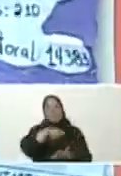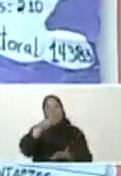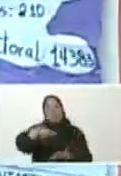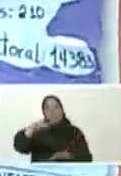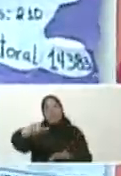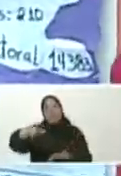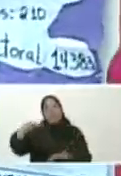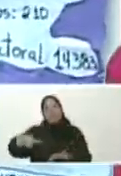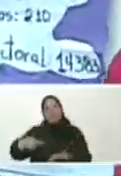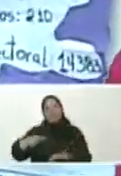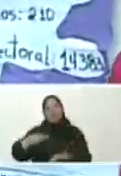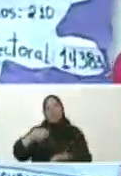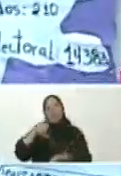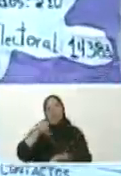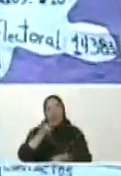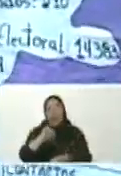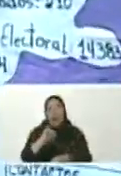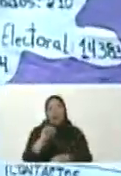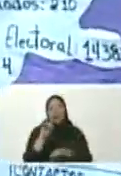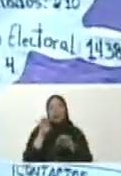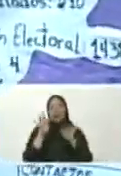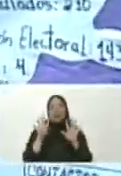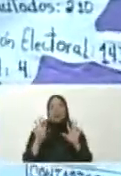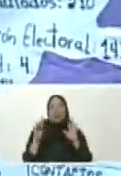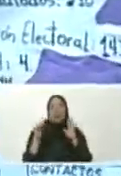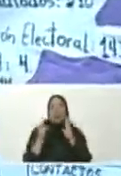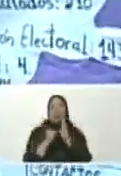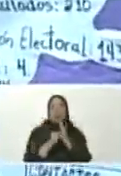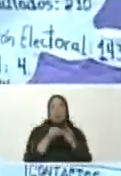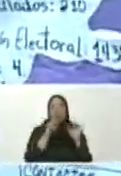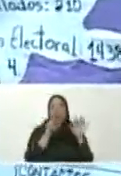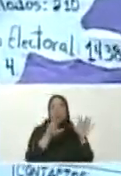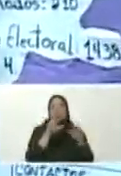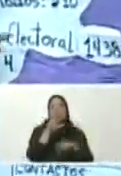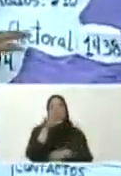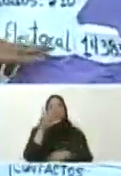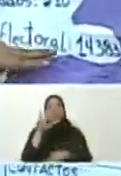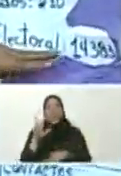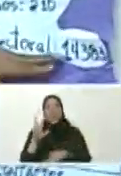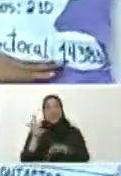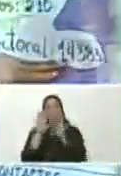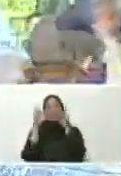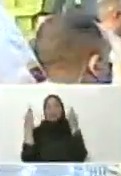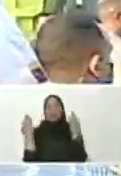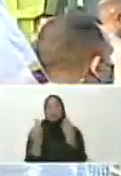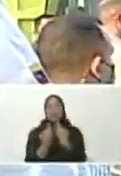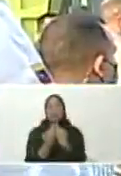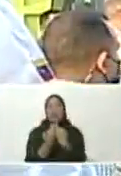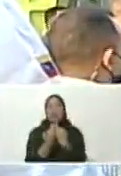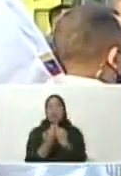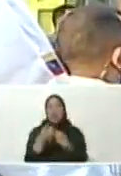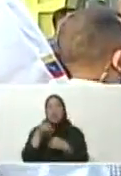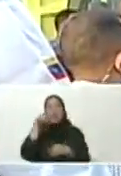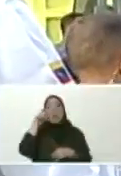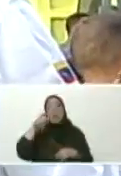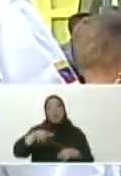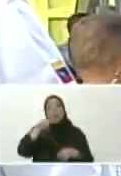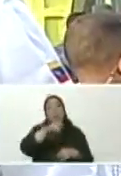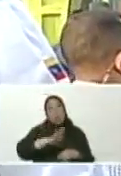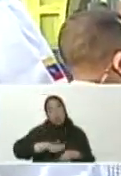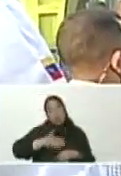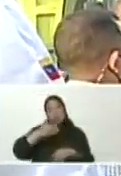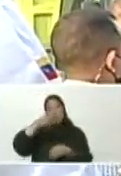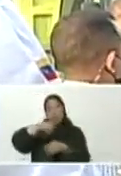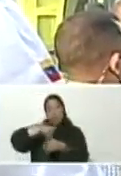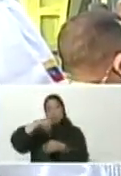9.283 familias, señor presidente. 9.283 familias, correcto. Y una población electoral de 14.383